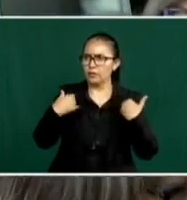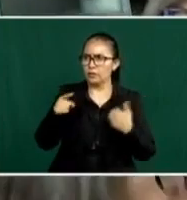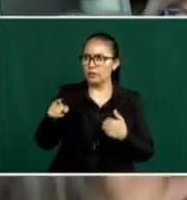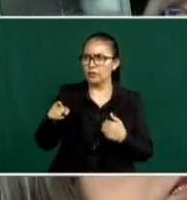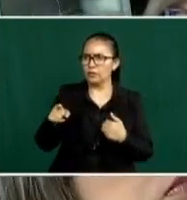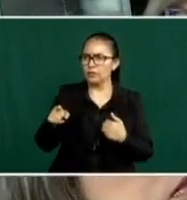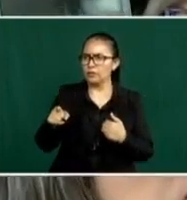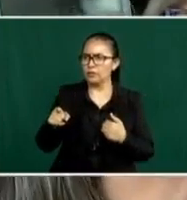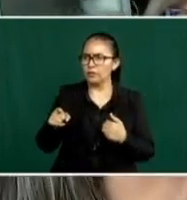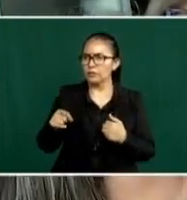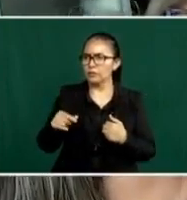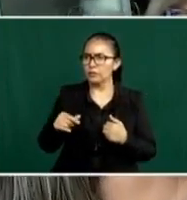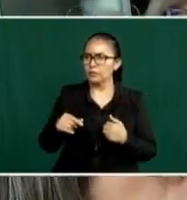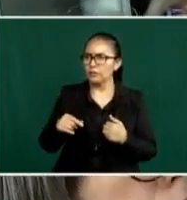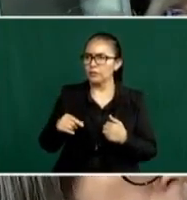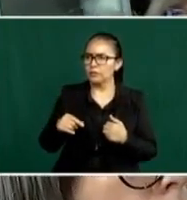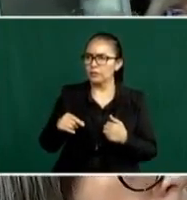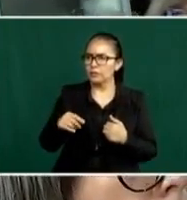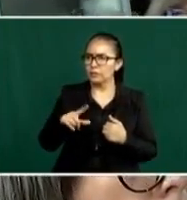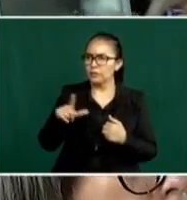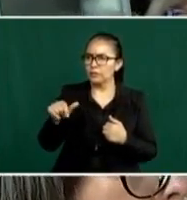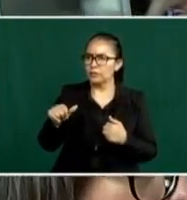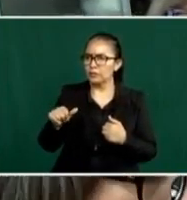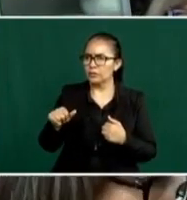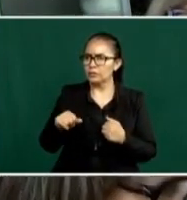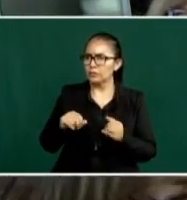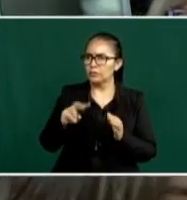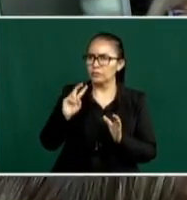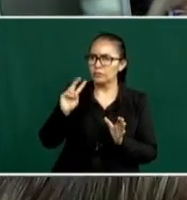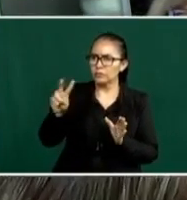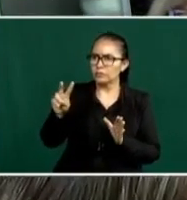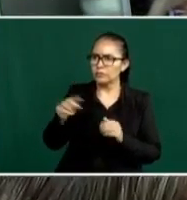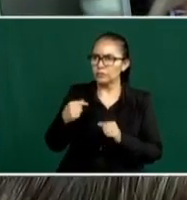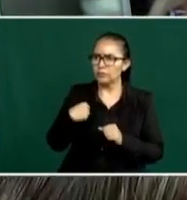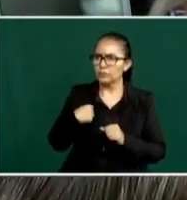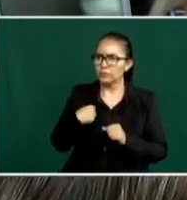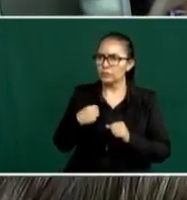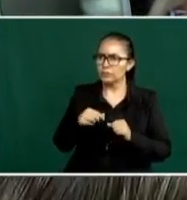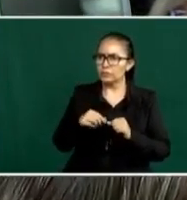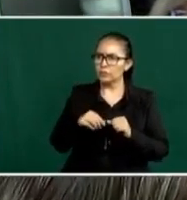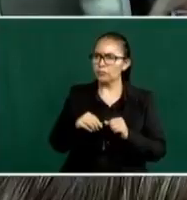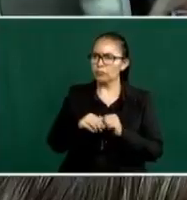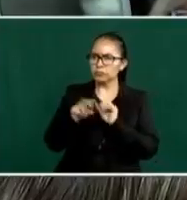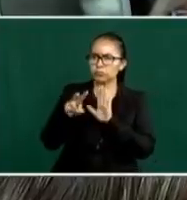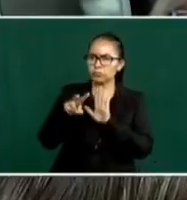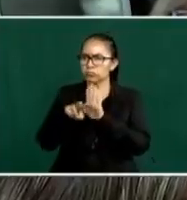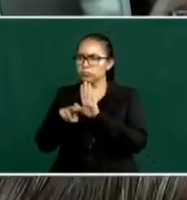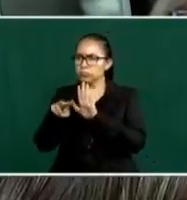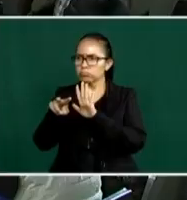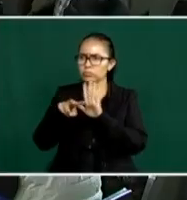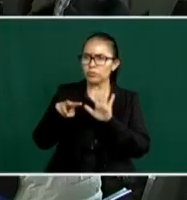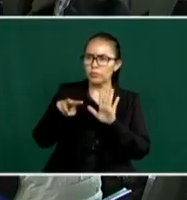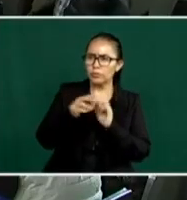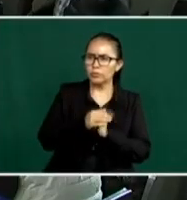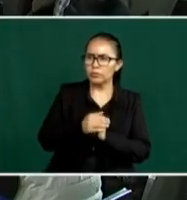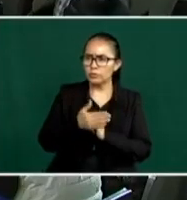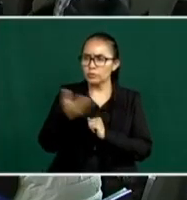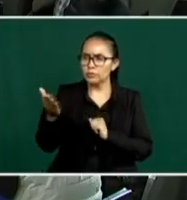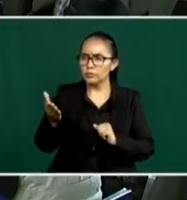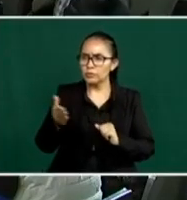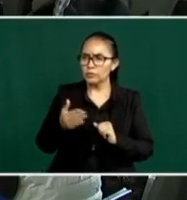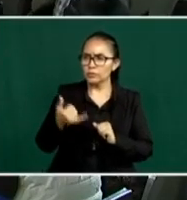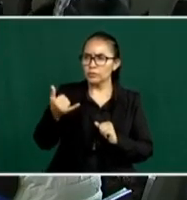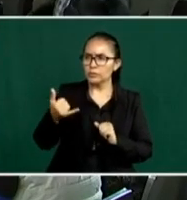estoy poniendo aquí, la saqué de mi video, donde yo lo grabo que estaba dialogando con usted